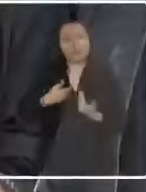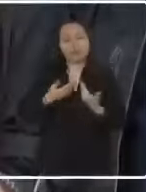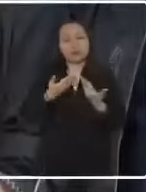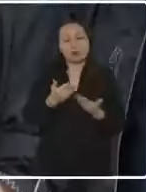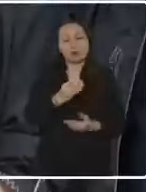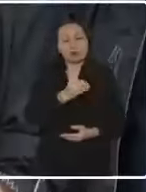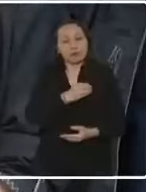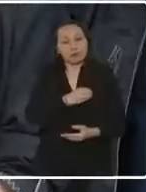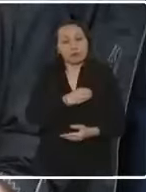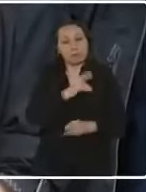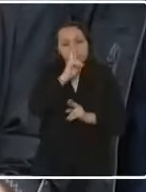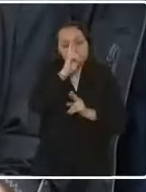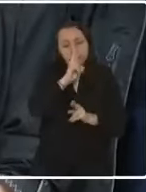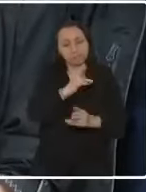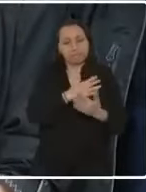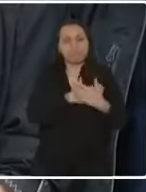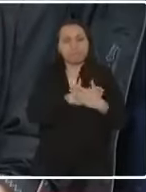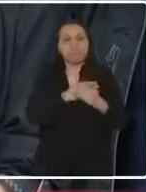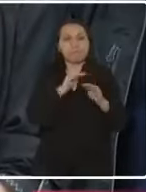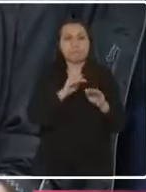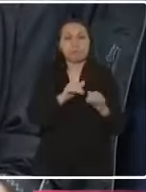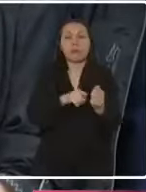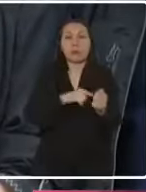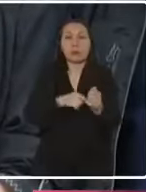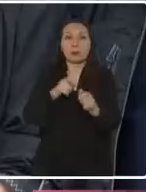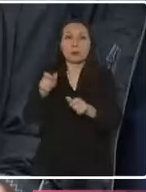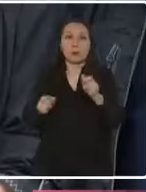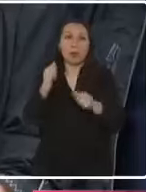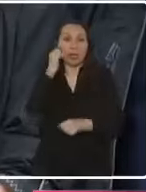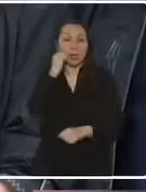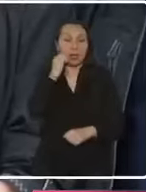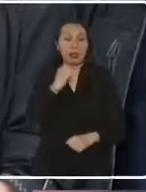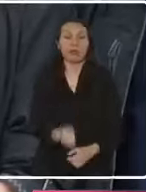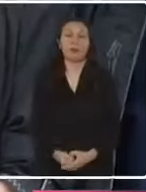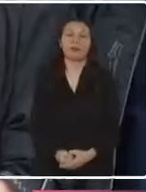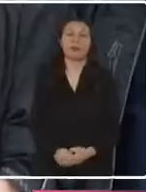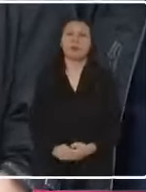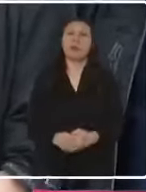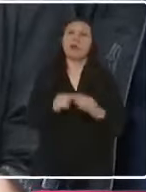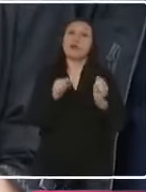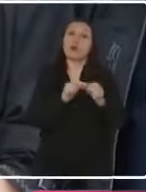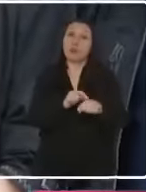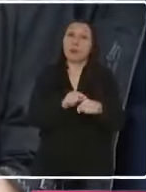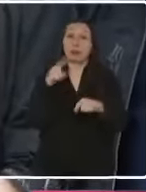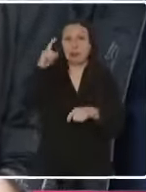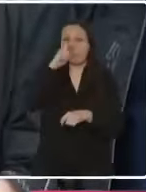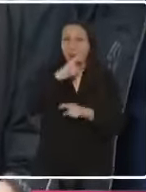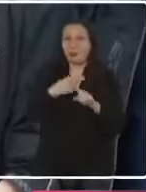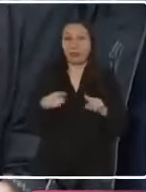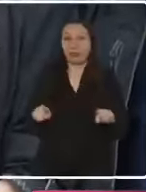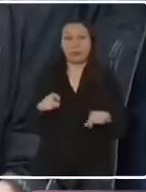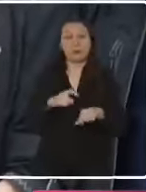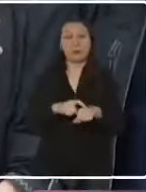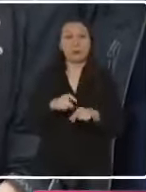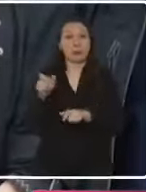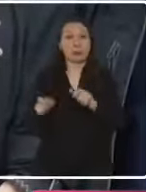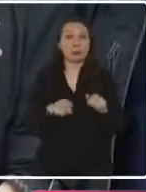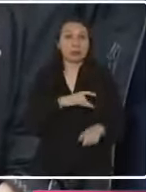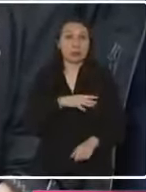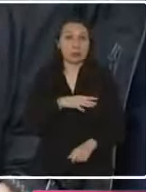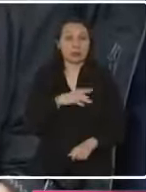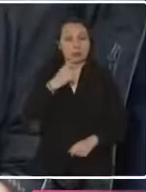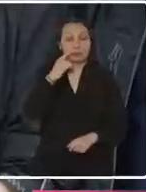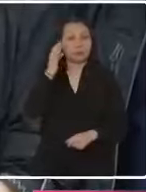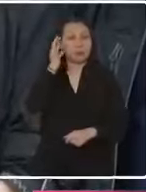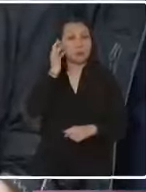Bien, vamos con información del momento. Habla hasta ahora el presidente Gabriel Boric. Se ha desplazado a Viña del Mar. Escuchemos qué es lo que señala hasta ahora esto a propósito